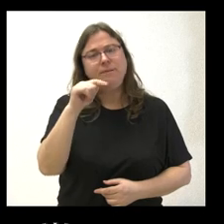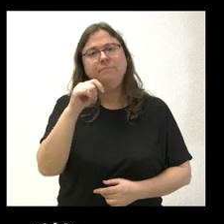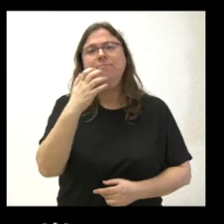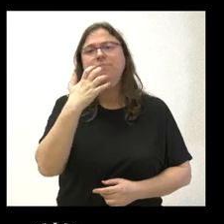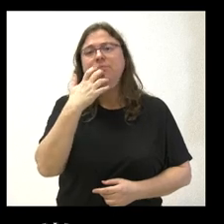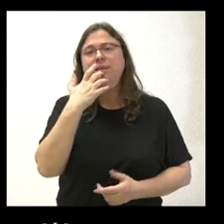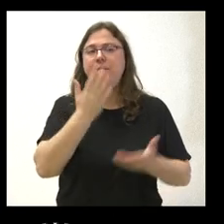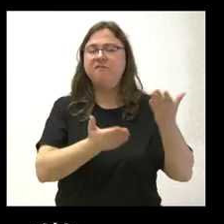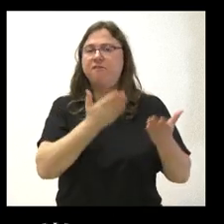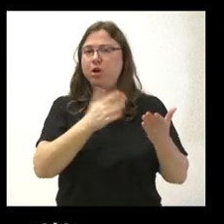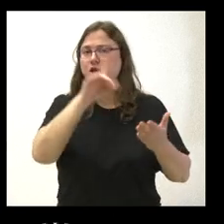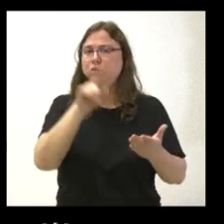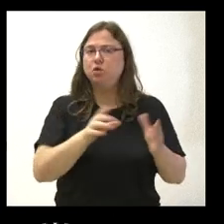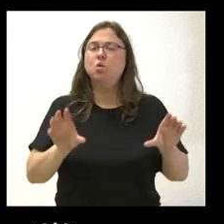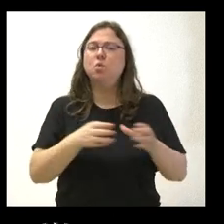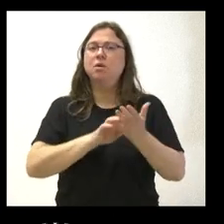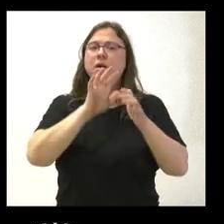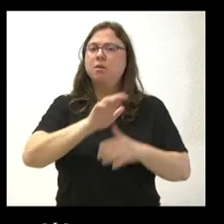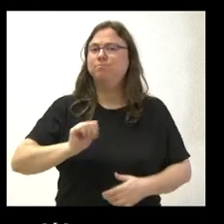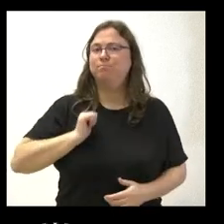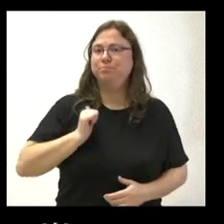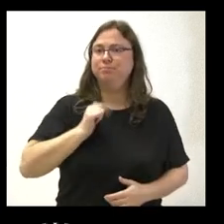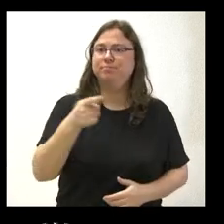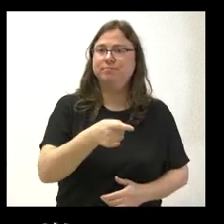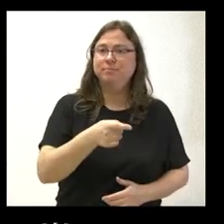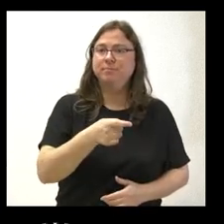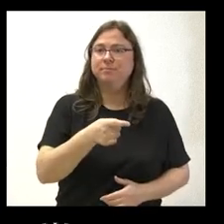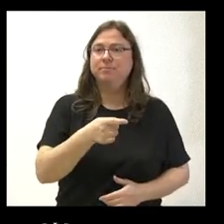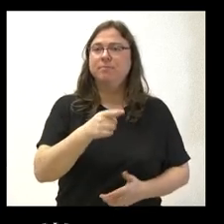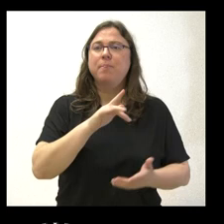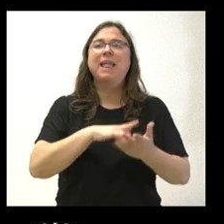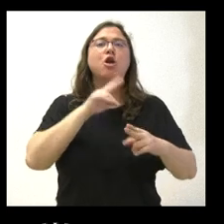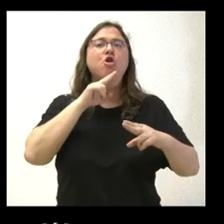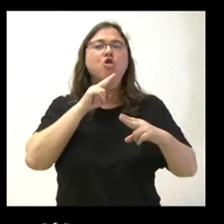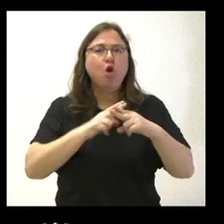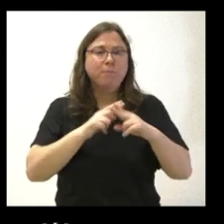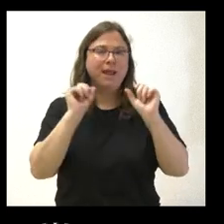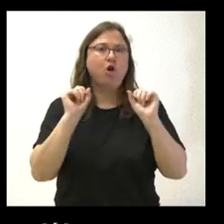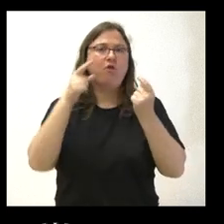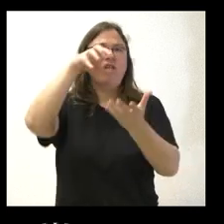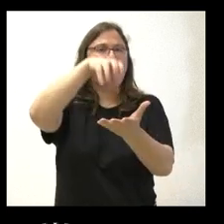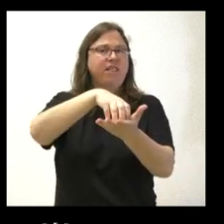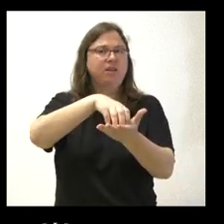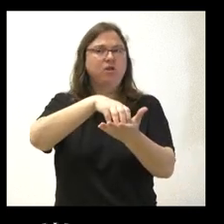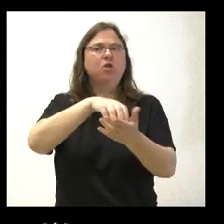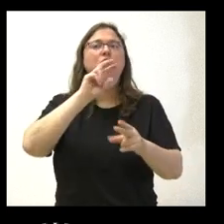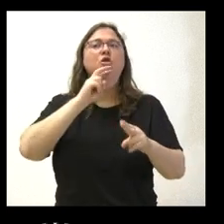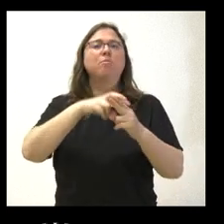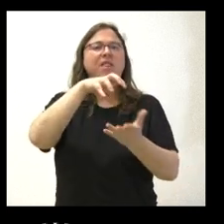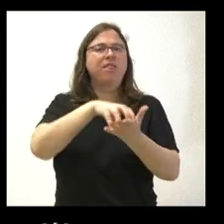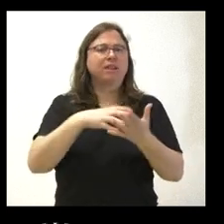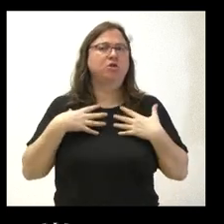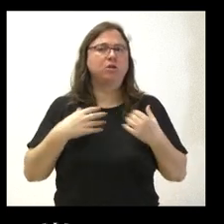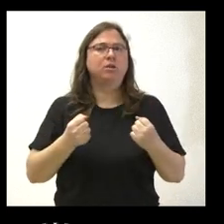valorado por parte de la junta de castillano aprovechar para erradicar el nombre oficial de este centro de salud en nombre del centro de salud